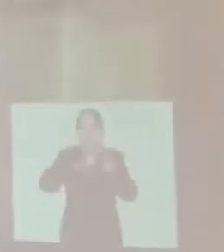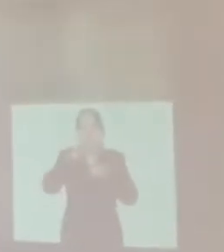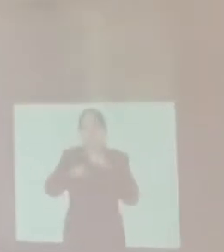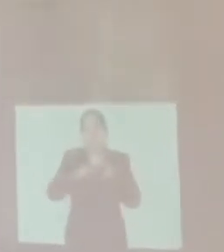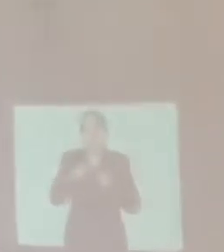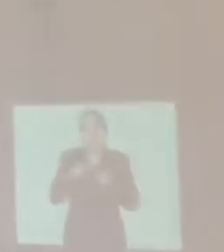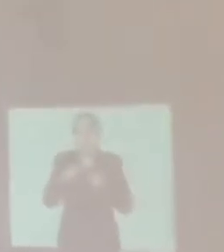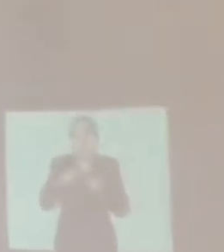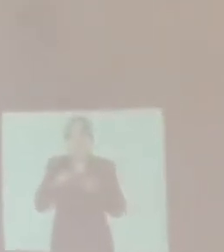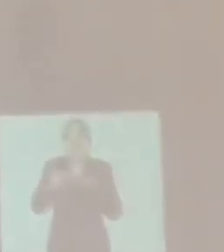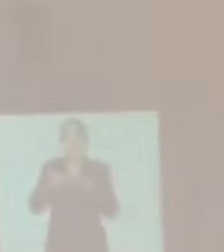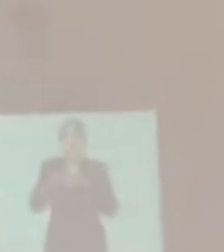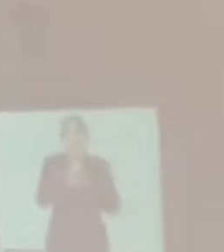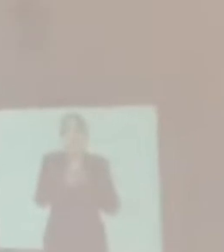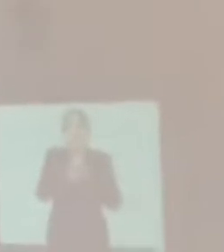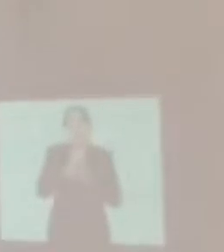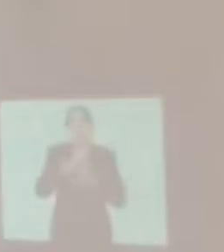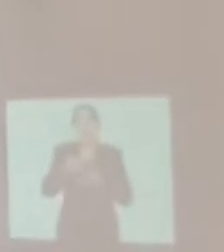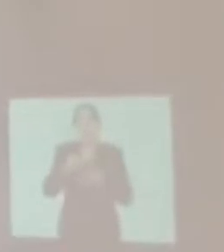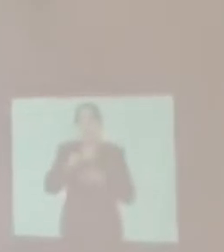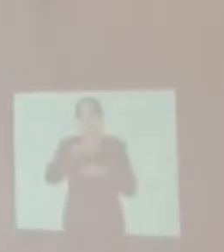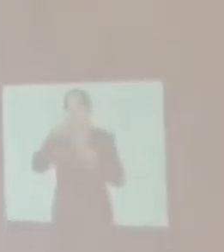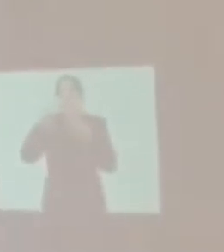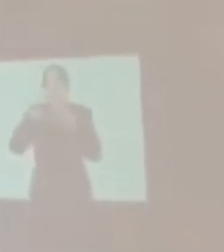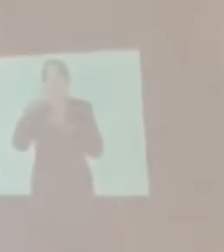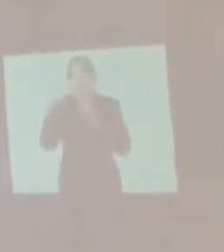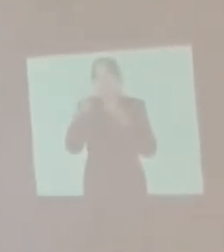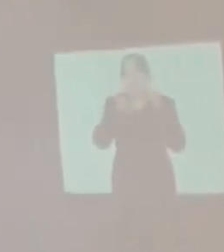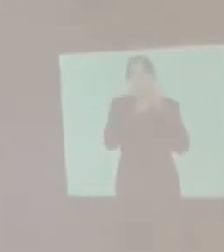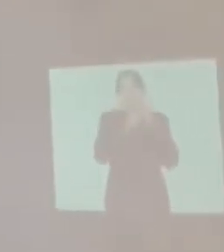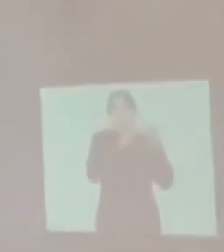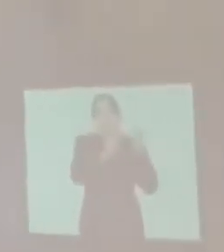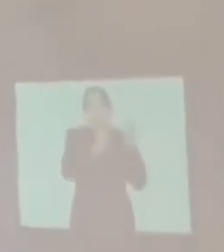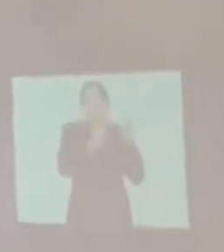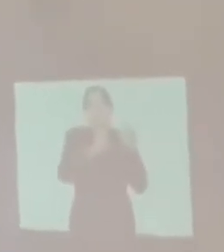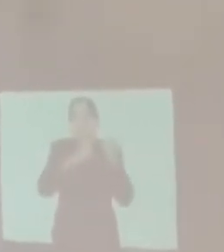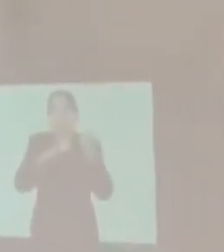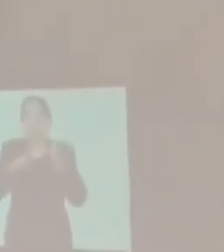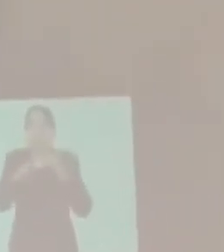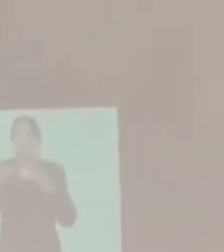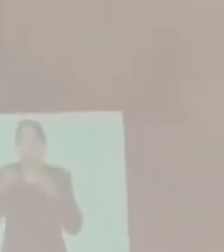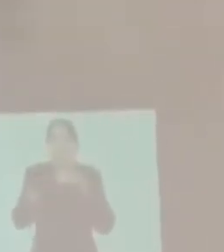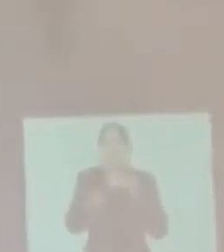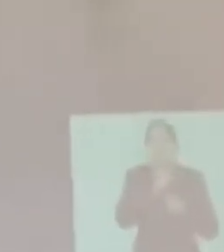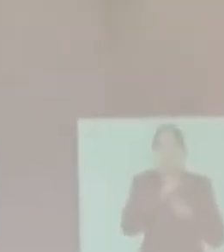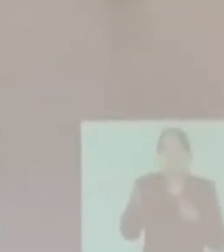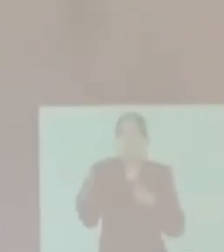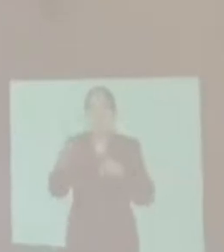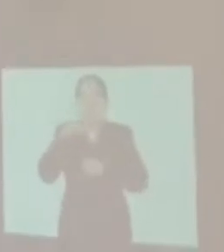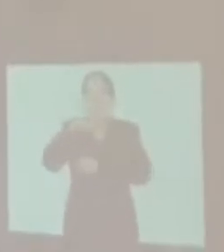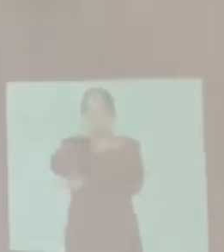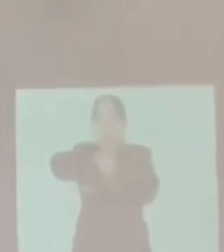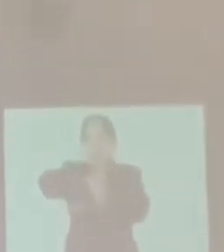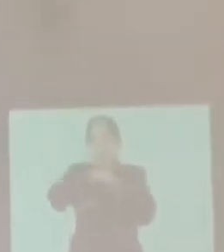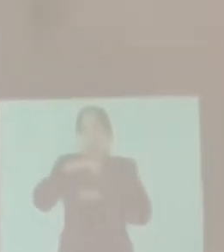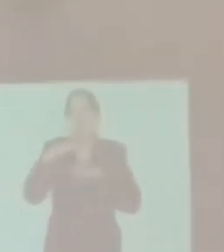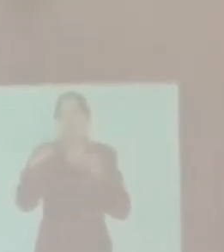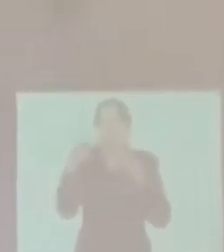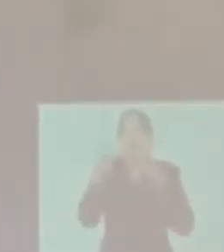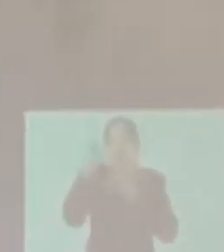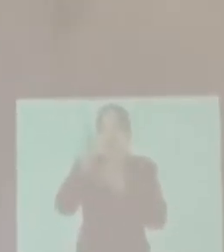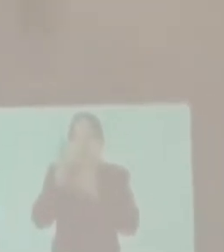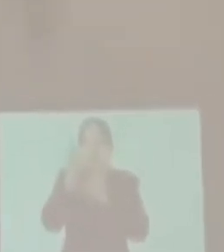Para acceder a todos los sistemas de transporte público, diseñamos y pusimos en operación una sola